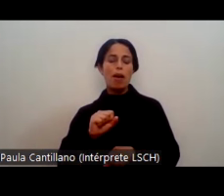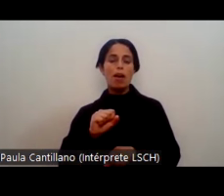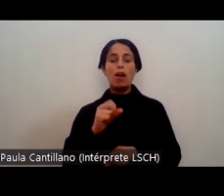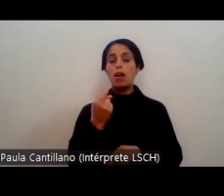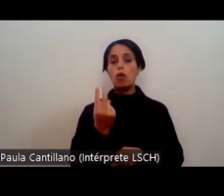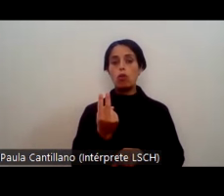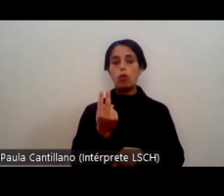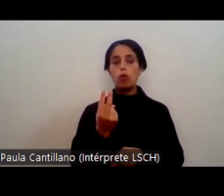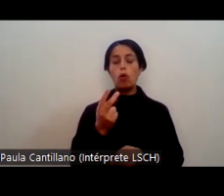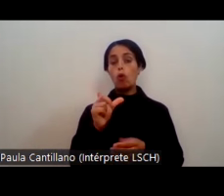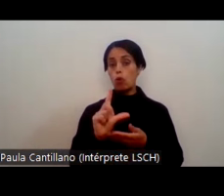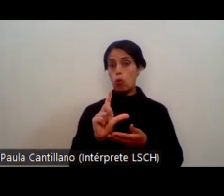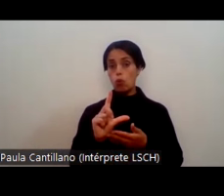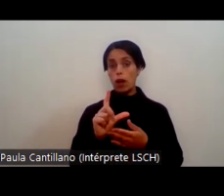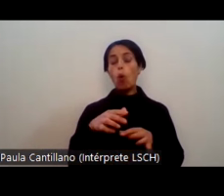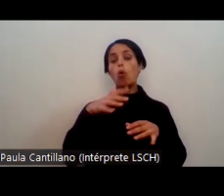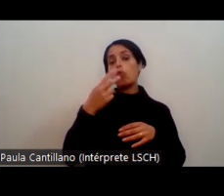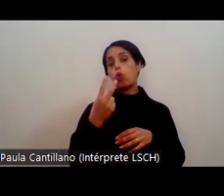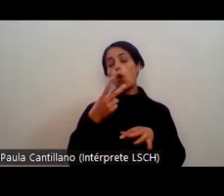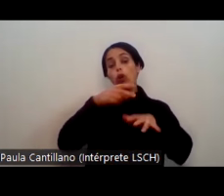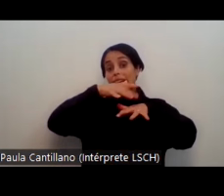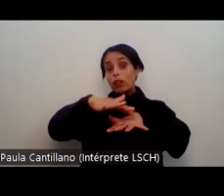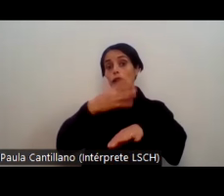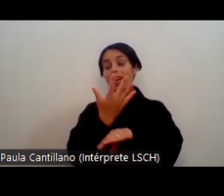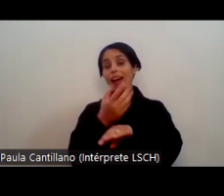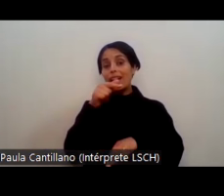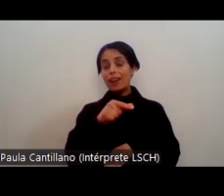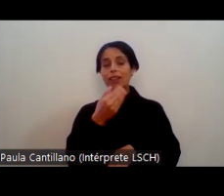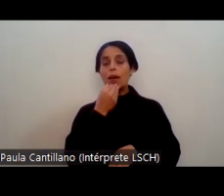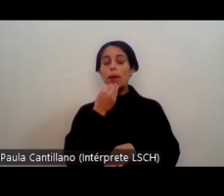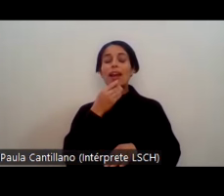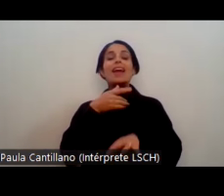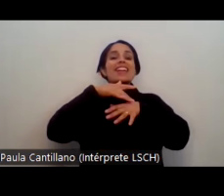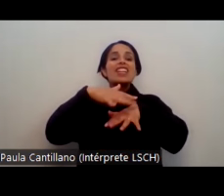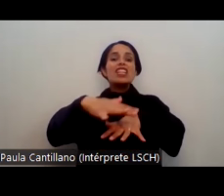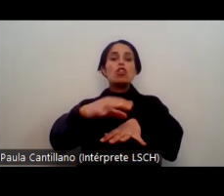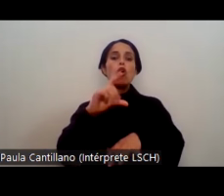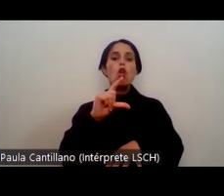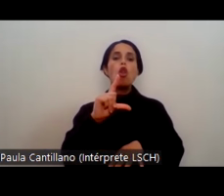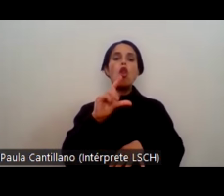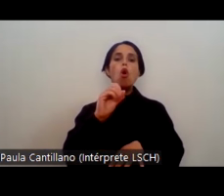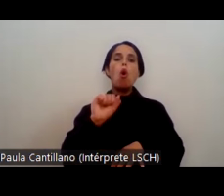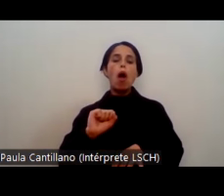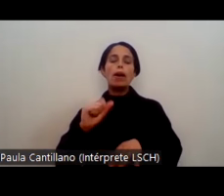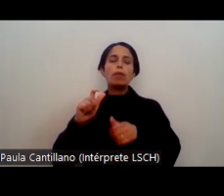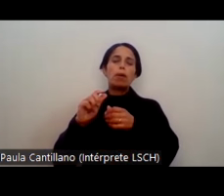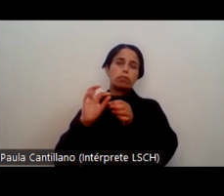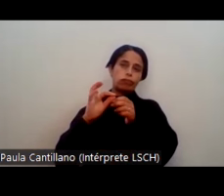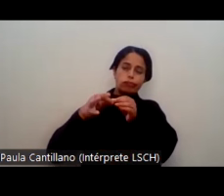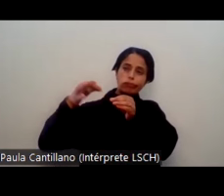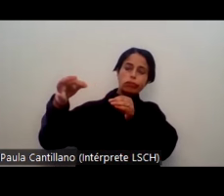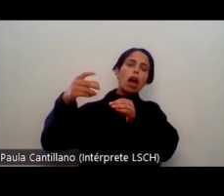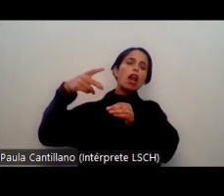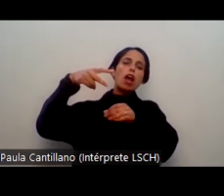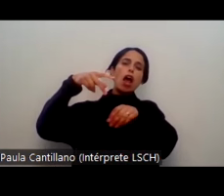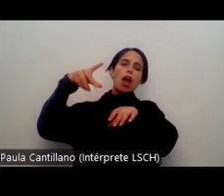cursos hídricos que rodean San Pedro de Atacama, y el río Loa en toda su cuenca, que está un poquito más al norte, y vamos